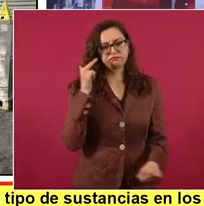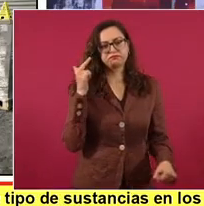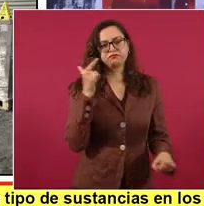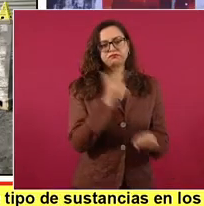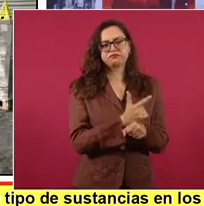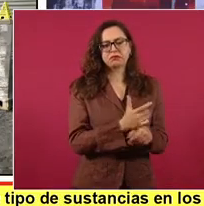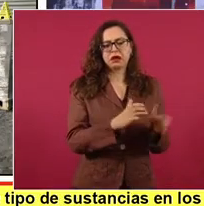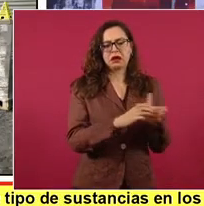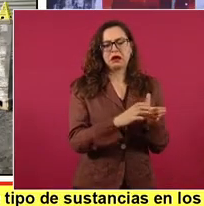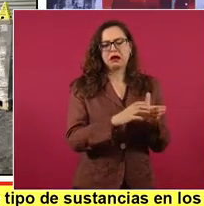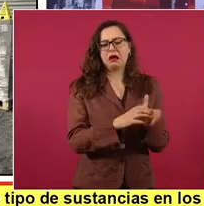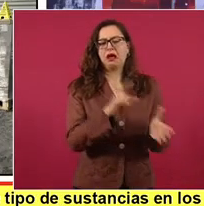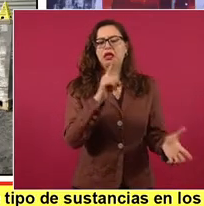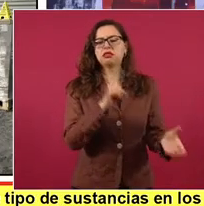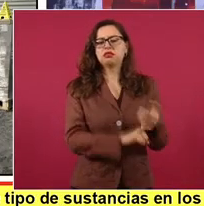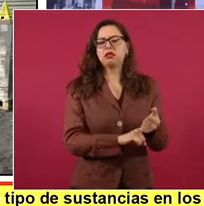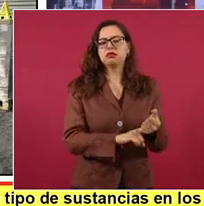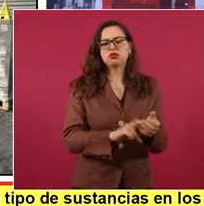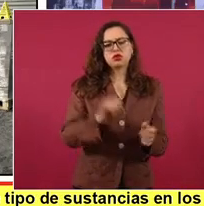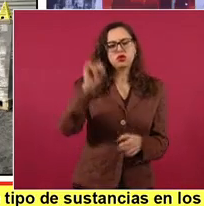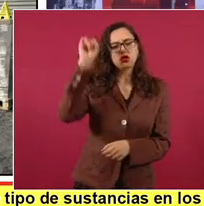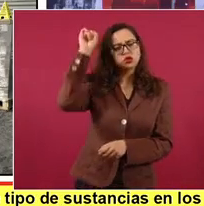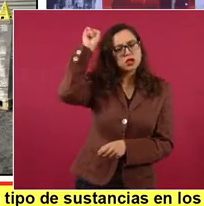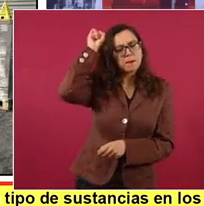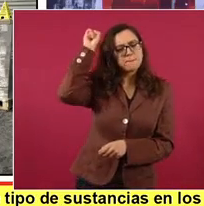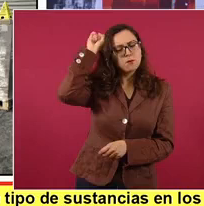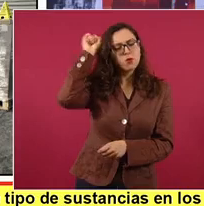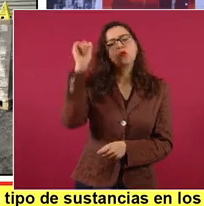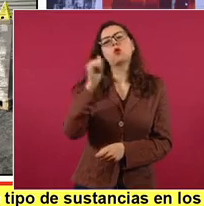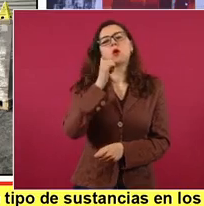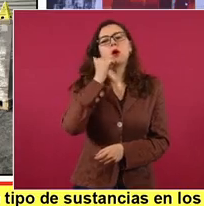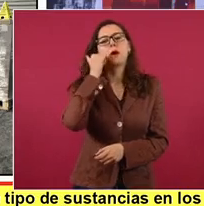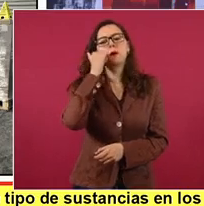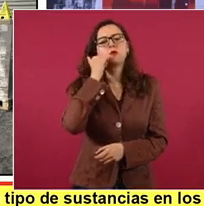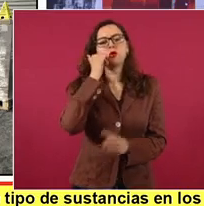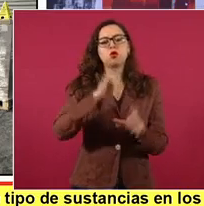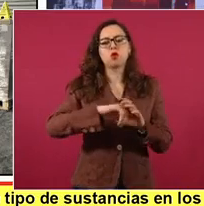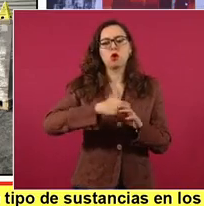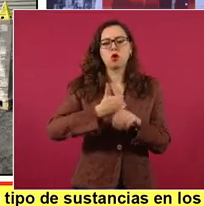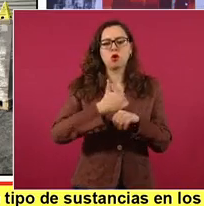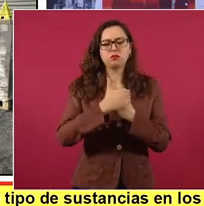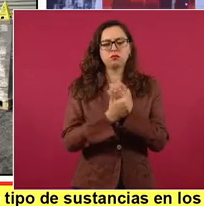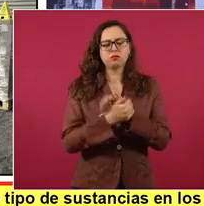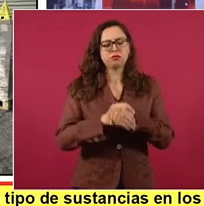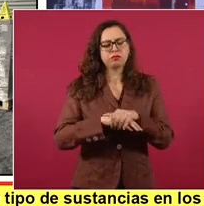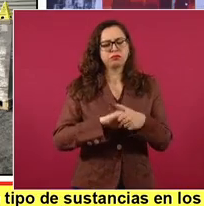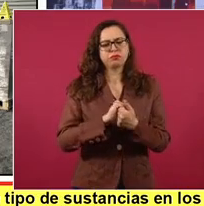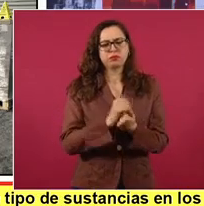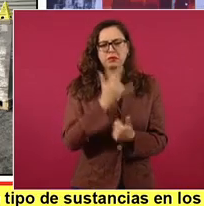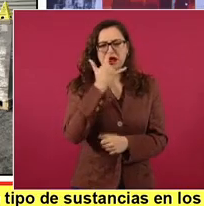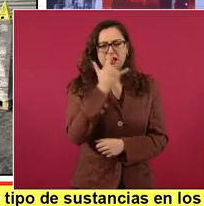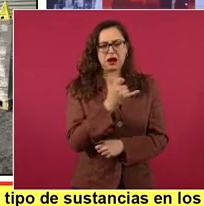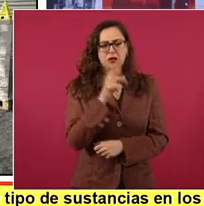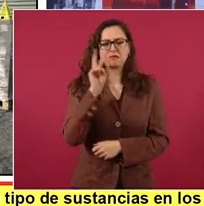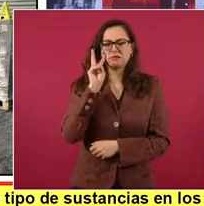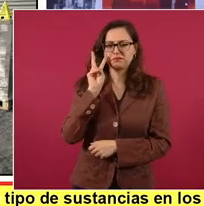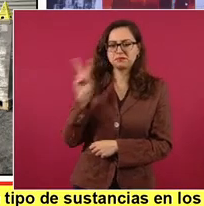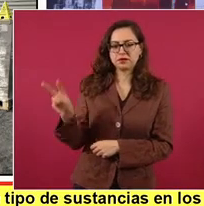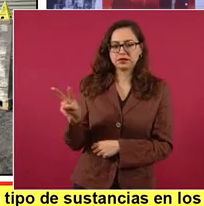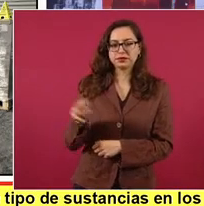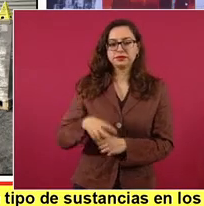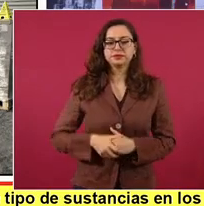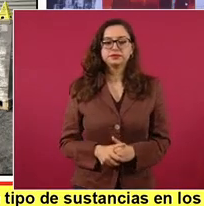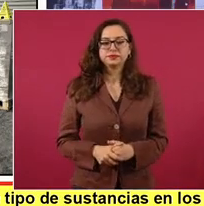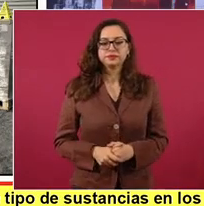peso aproximado de 8.368 kilogramos, se pudo determinar, una vez que hubo